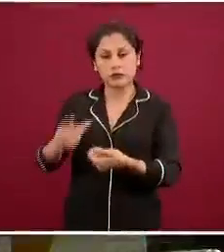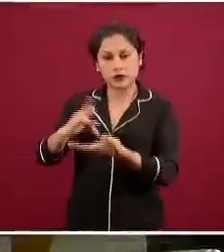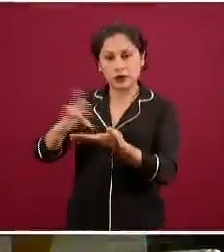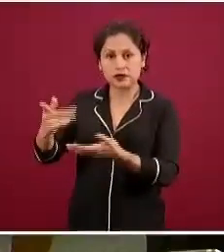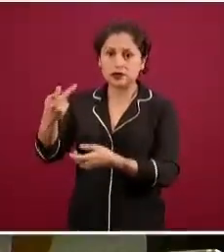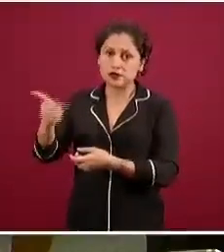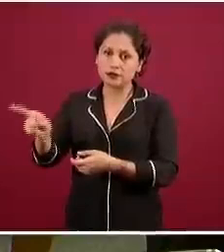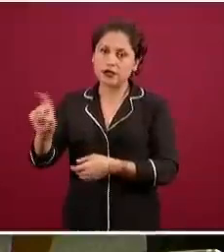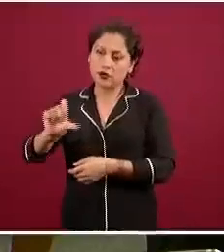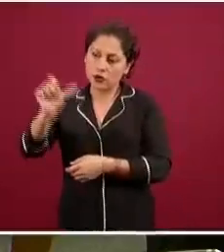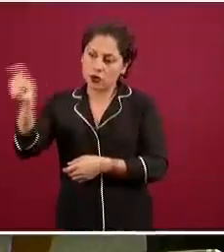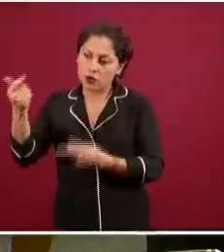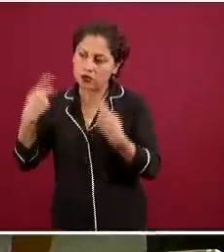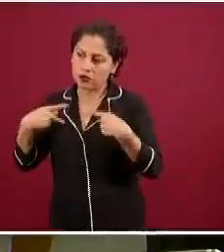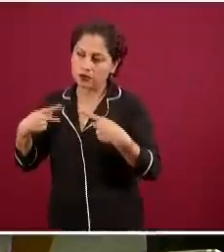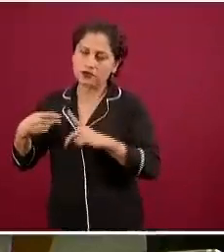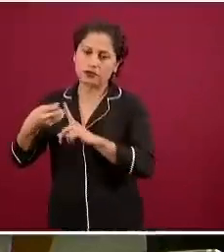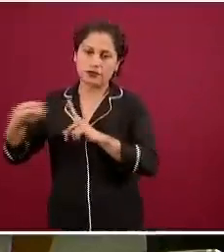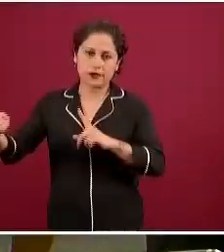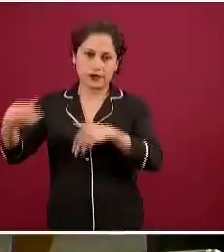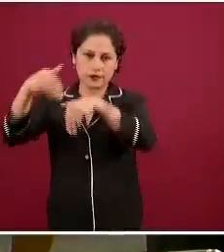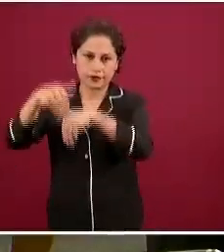darle un buen punto.